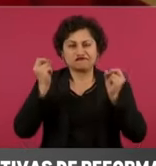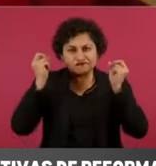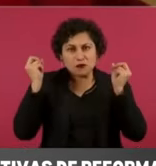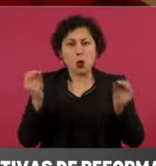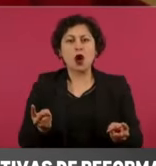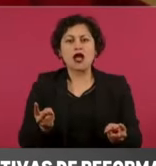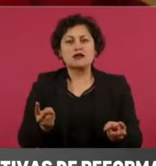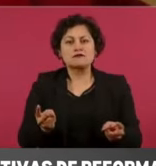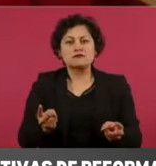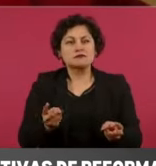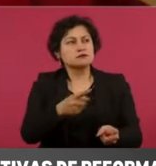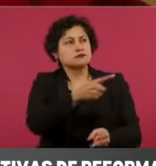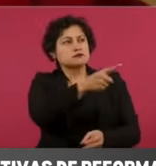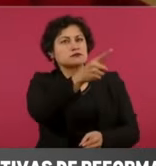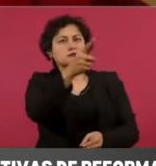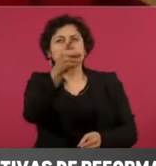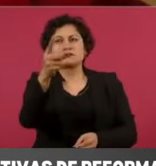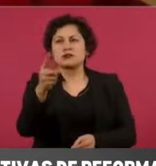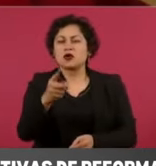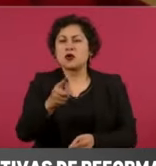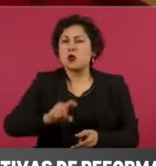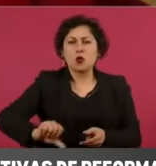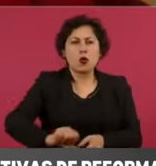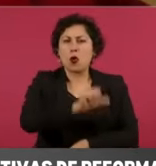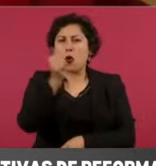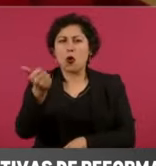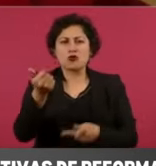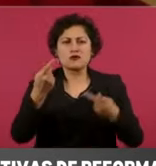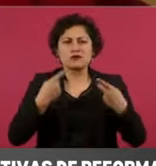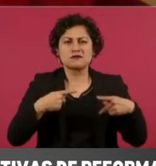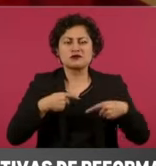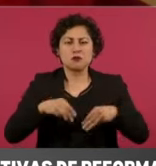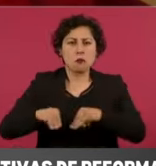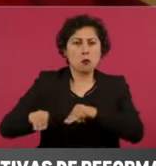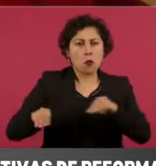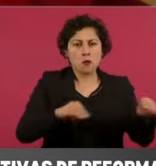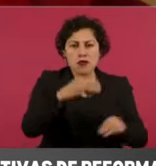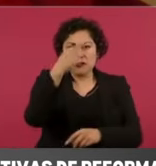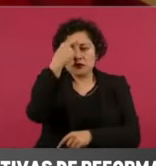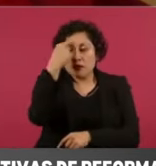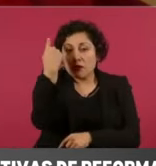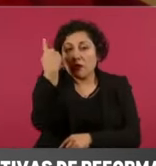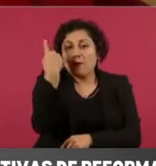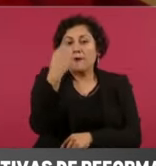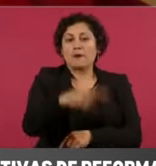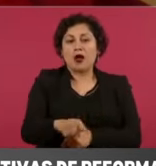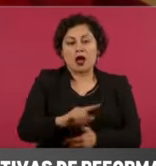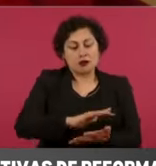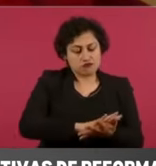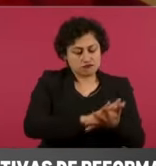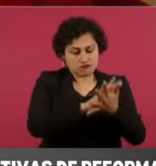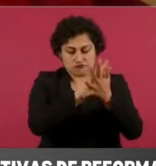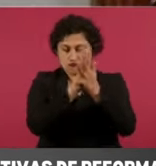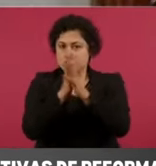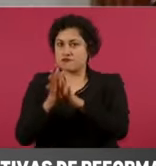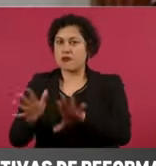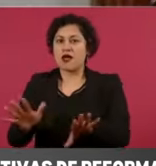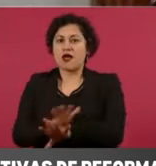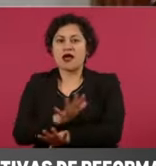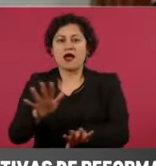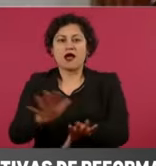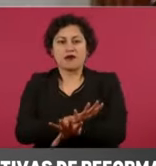el actual movimiento de transformación, el cual ha logrado reivindicaciones